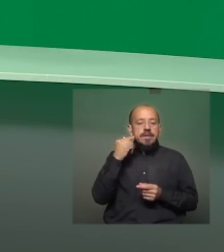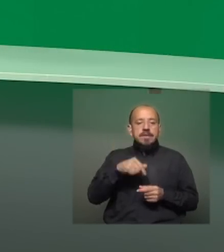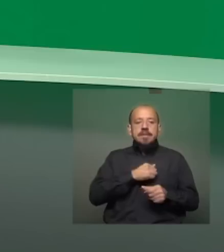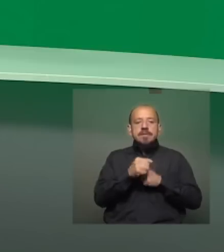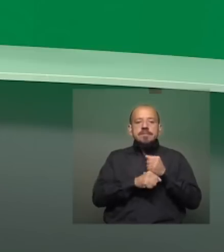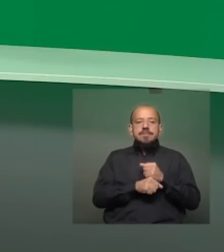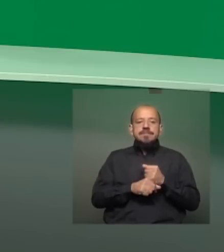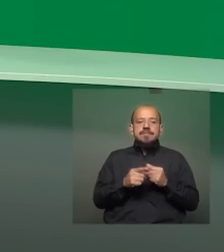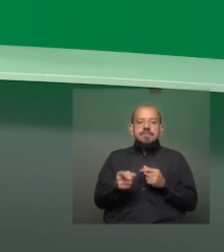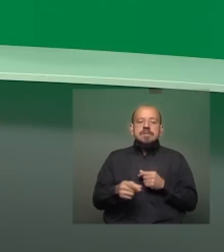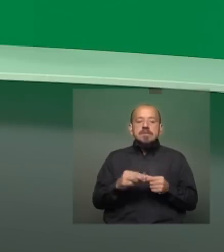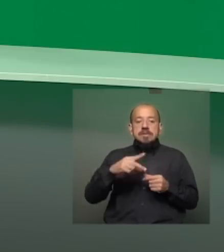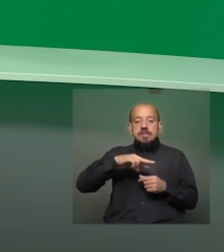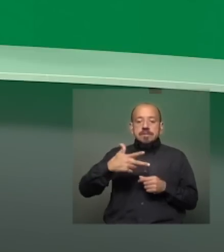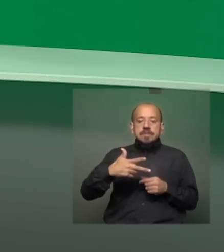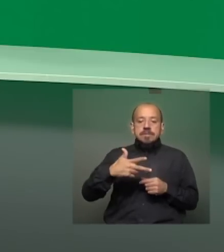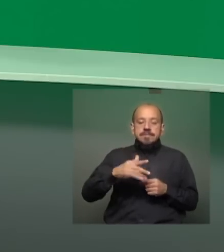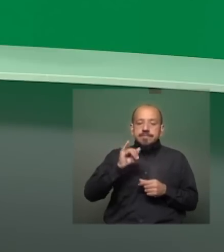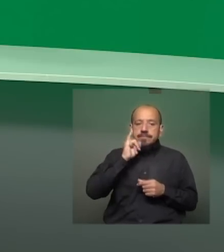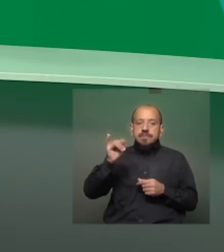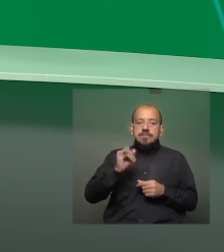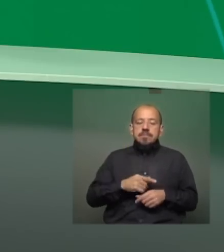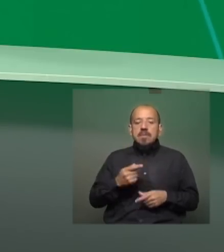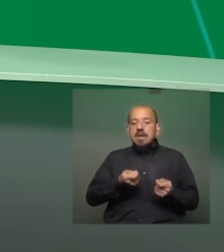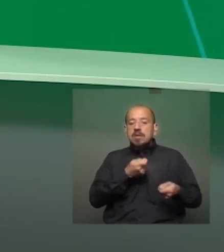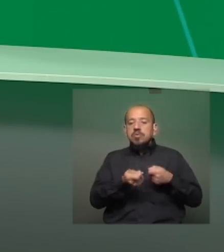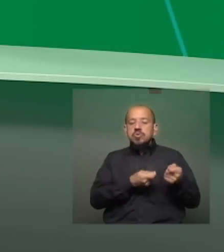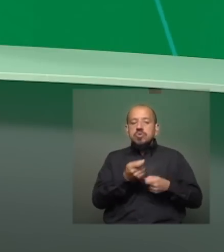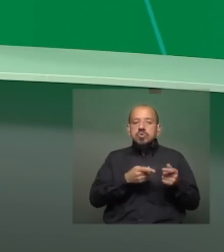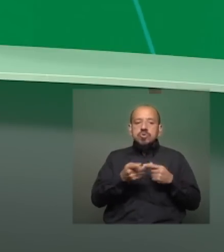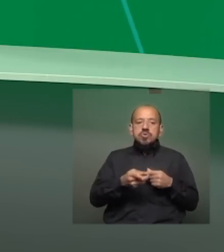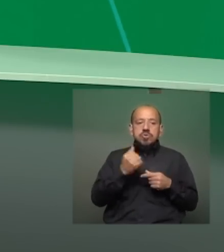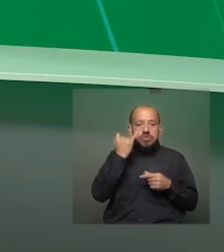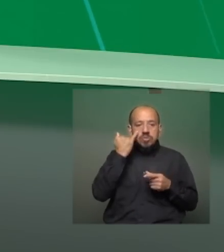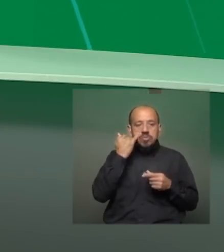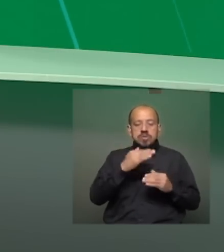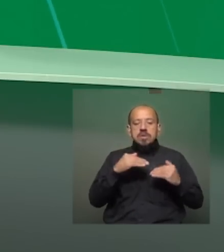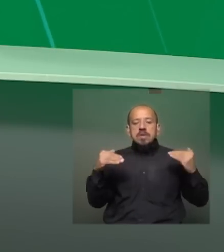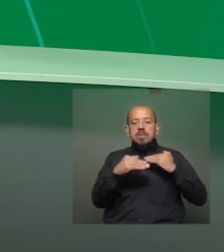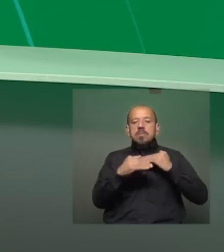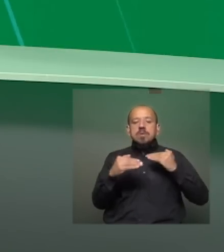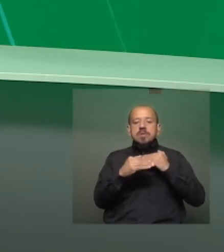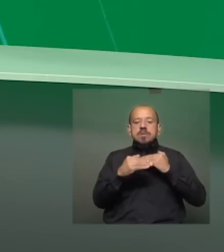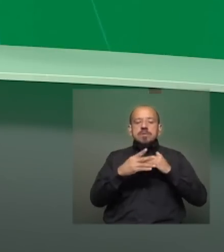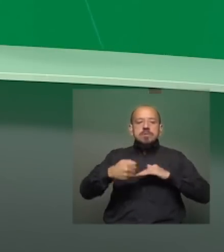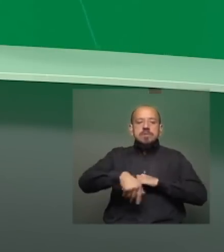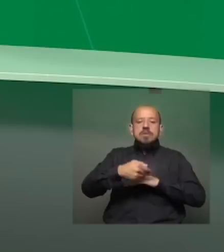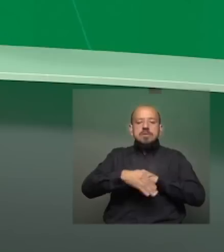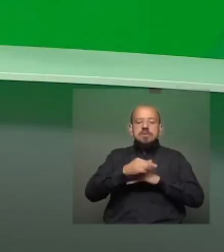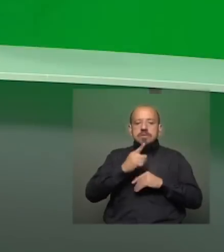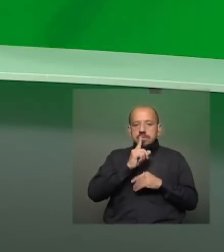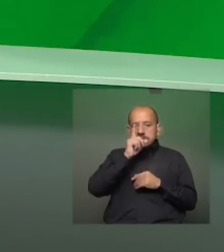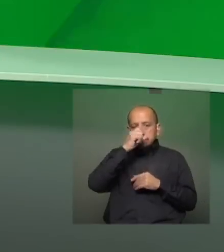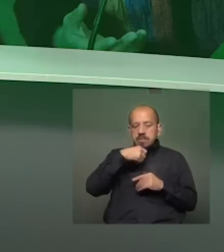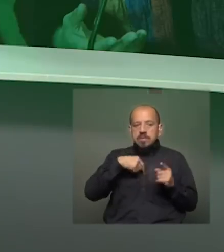digamos que se triplicaron las denuncias de acoso sexual en el transporte y en las calles de Montevideo según